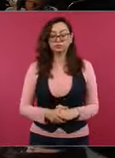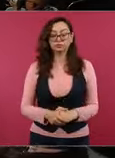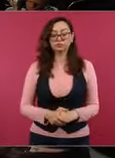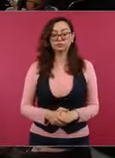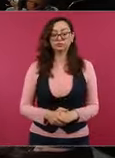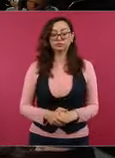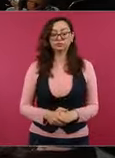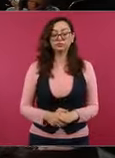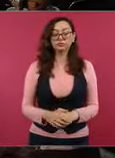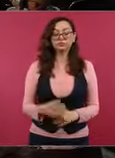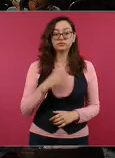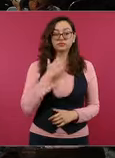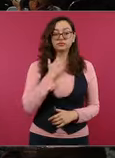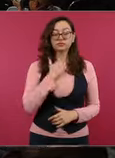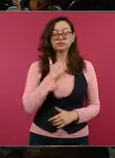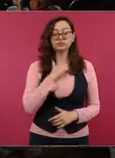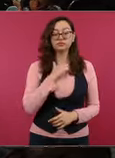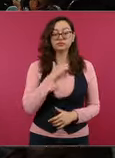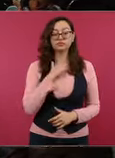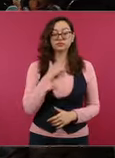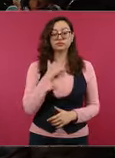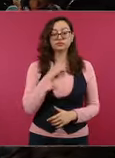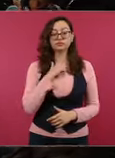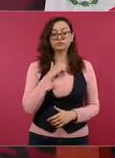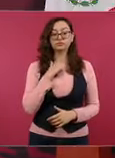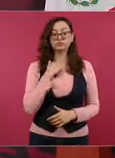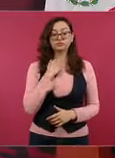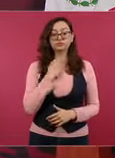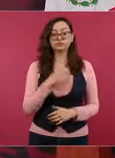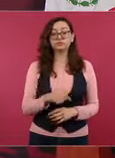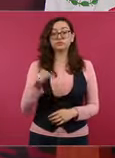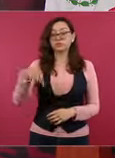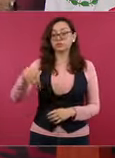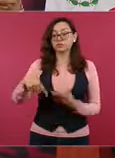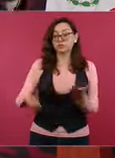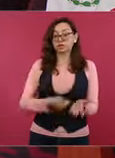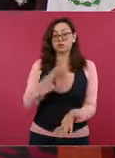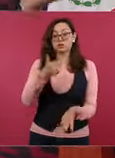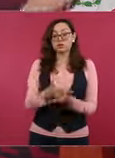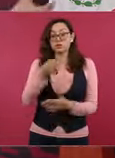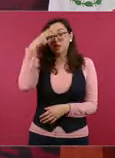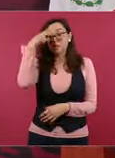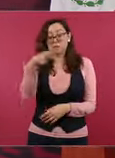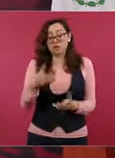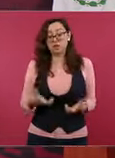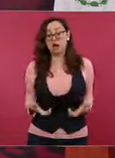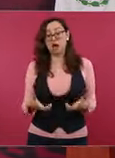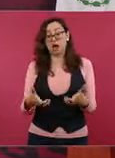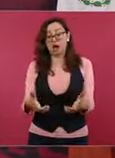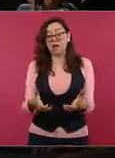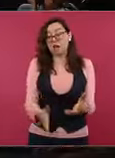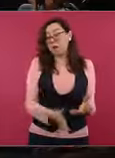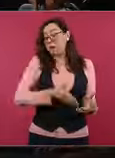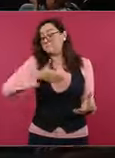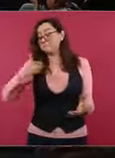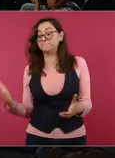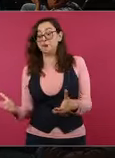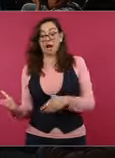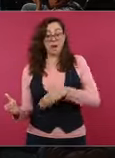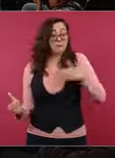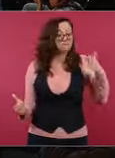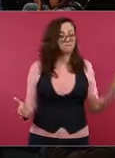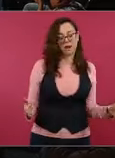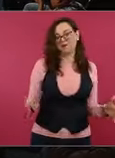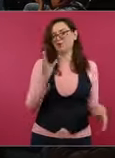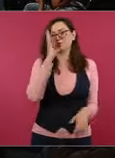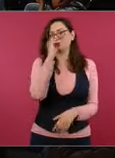en el caso de la ciudad pues ya no se pueden ampliar las calles, se tendrían que tirar